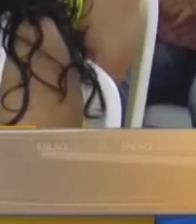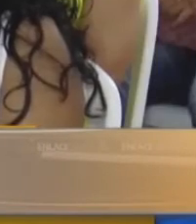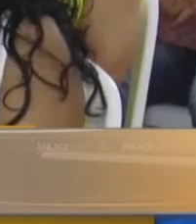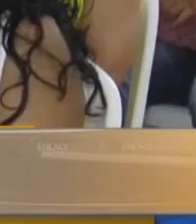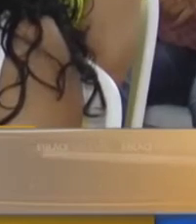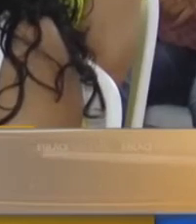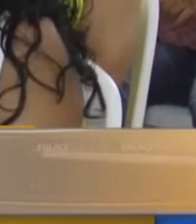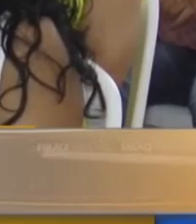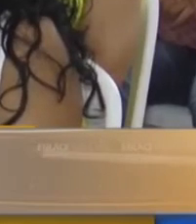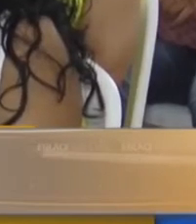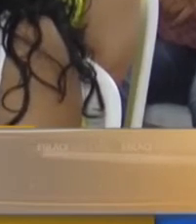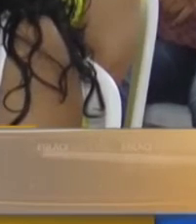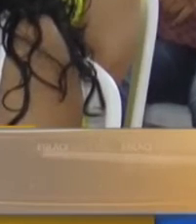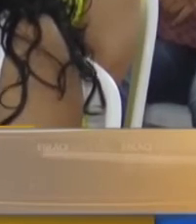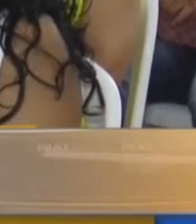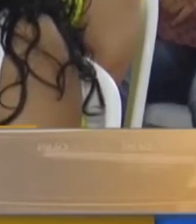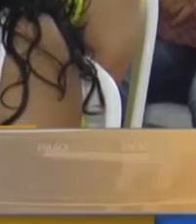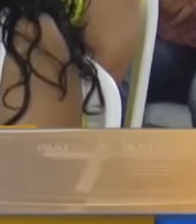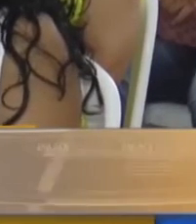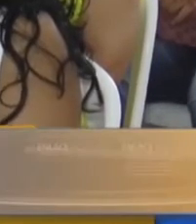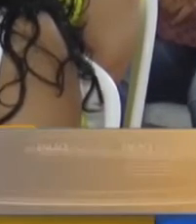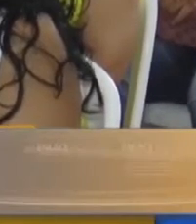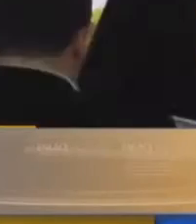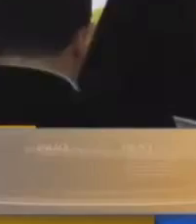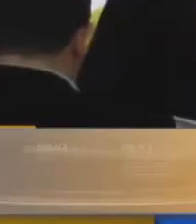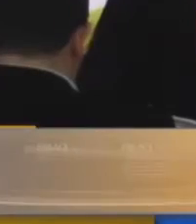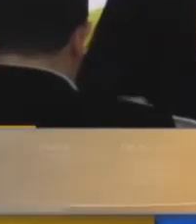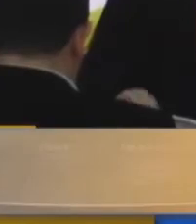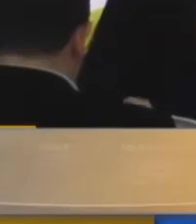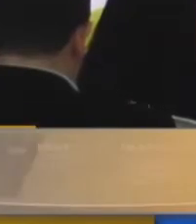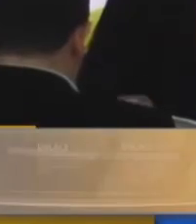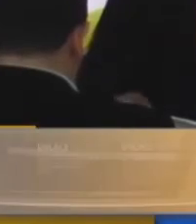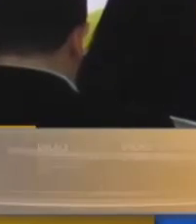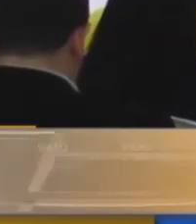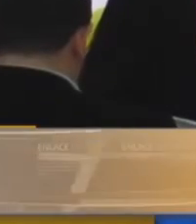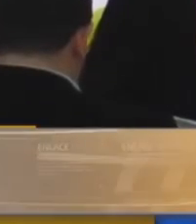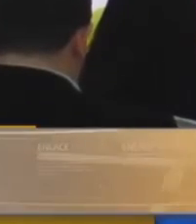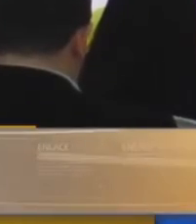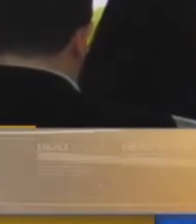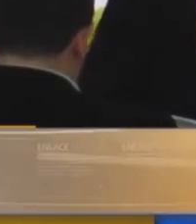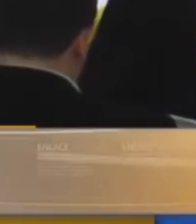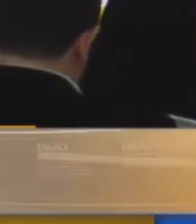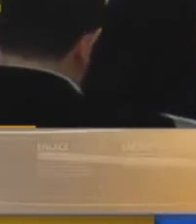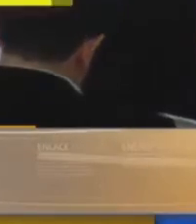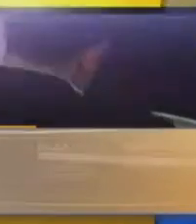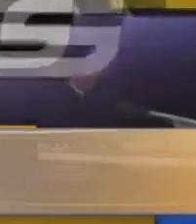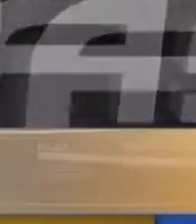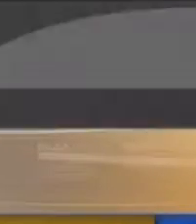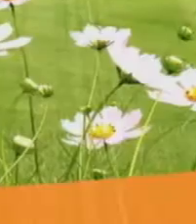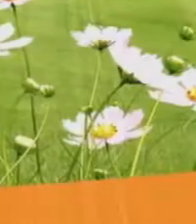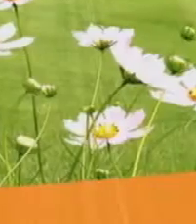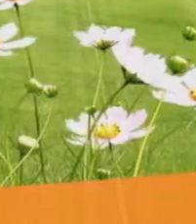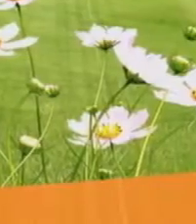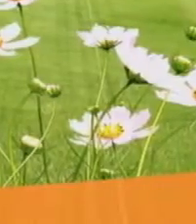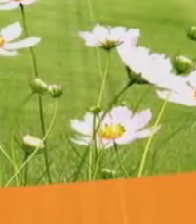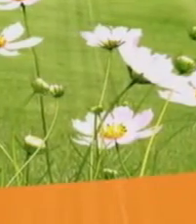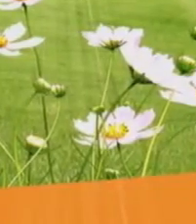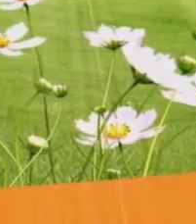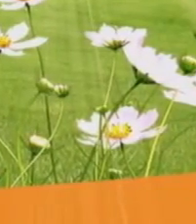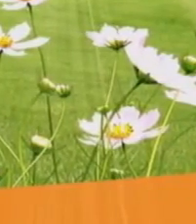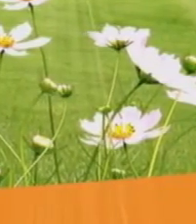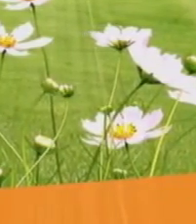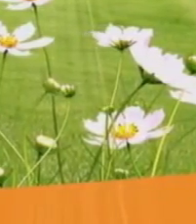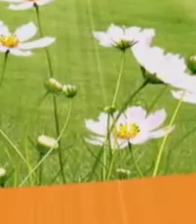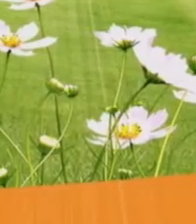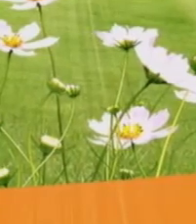de aniversario. Con diversas actividades artísticas y culturales se celebran los 45 años de la OFP. Con el patrocinio de Barzol